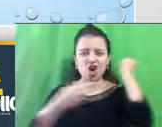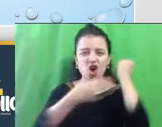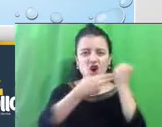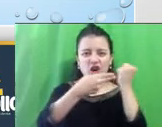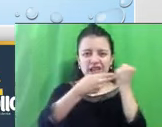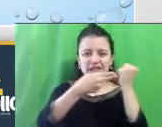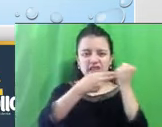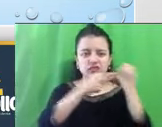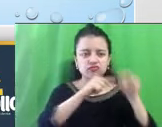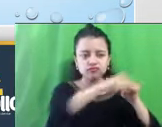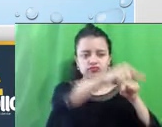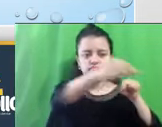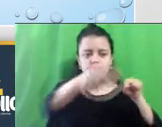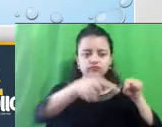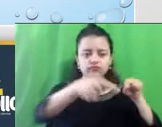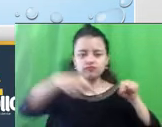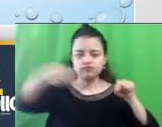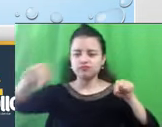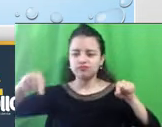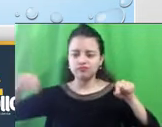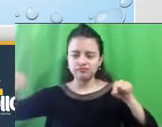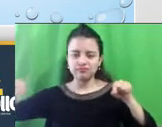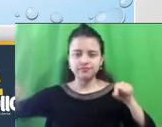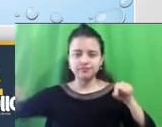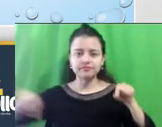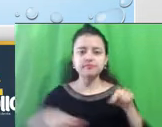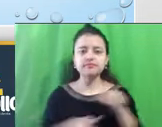decreto 2710 del 2017,